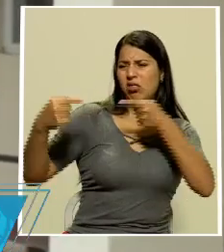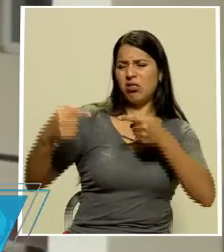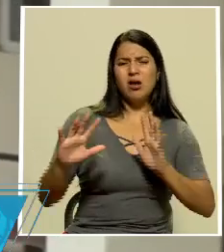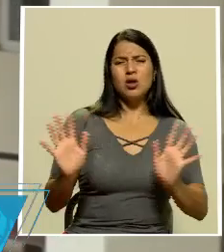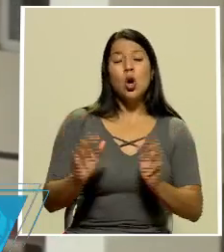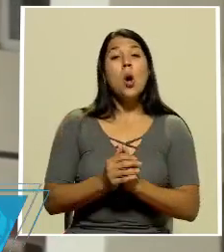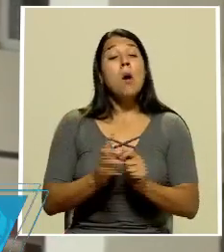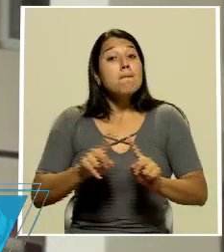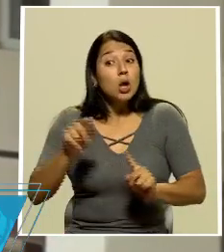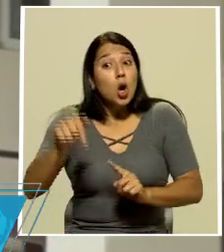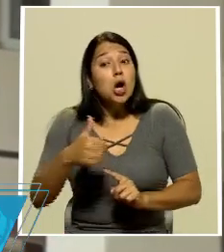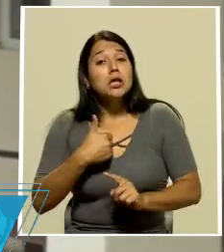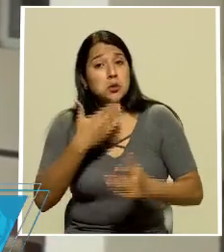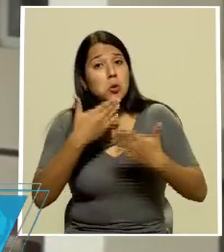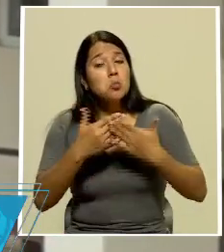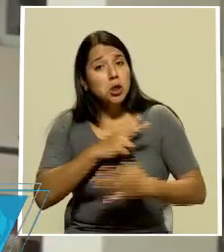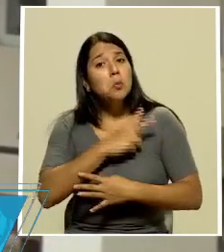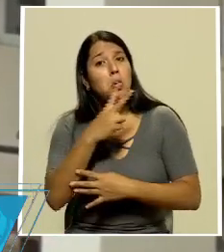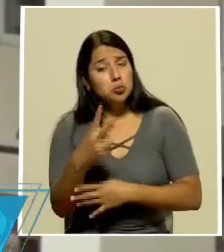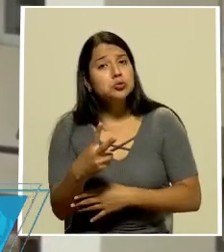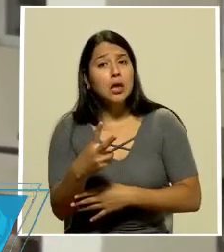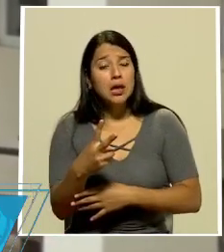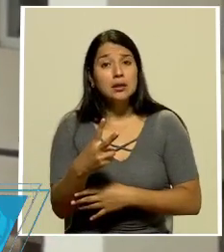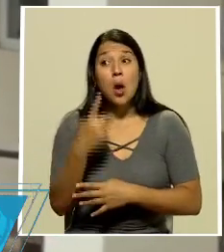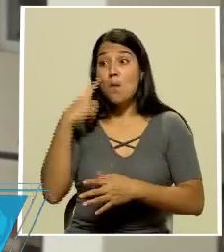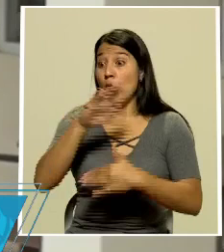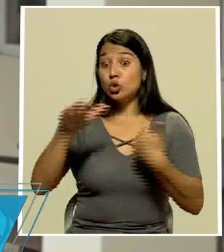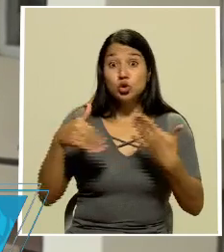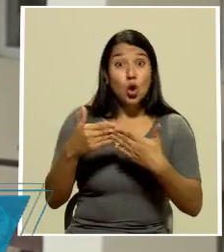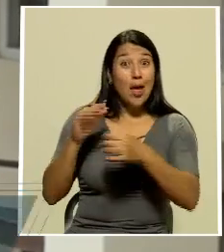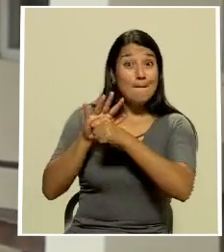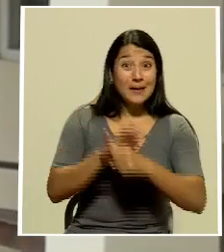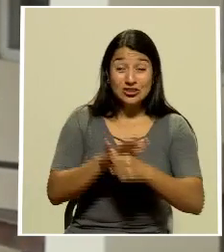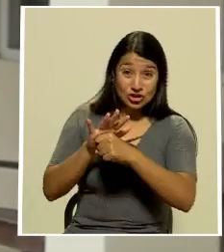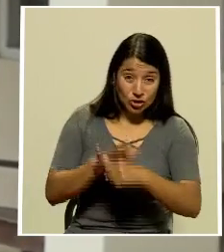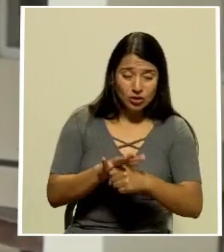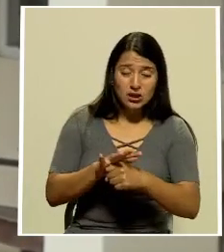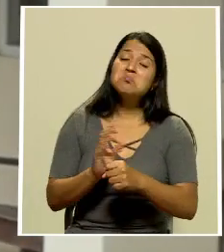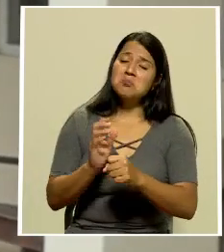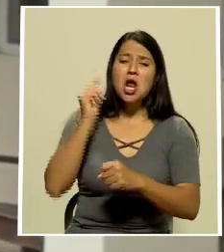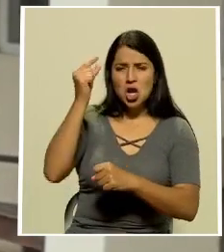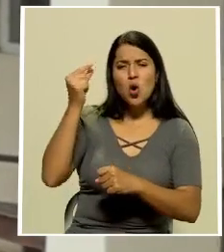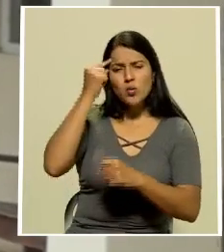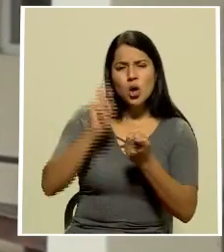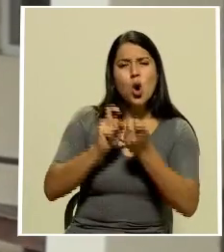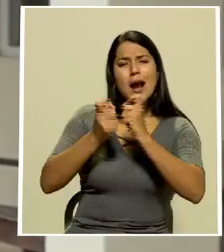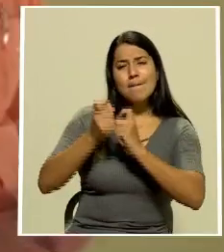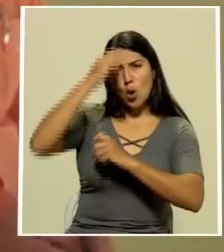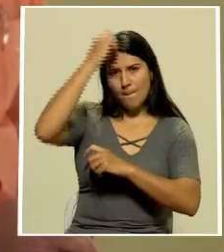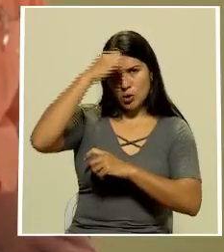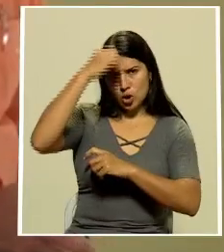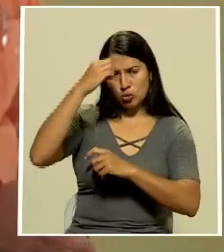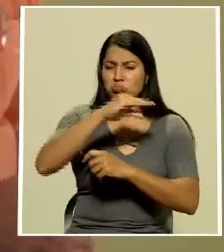creo que sí hay buena voluntad. O sea, ya la presión que ha pasado en todo el país ha hecho que el gobierno cambie de opinión y ha dado la